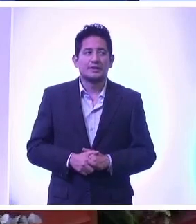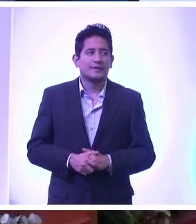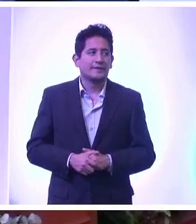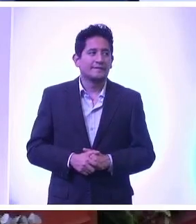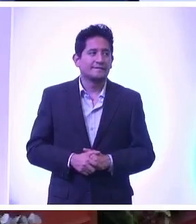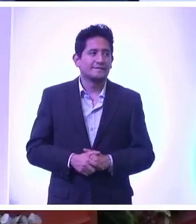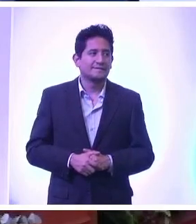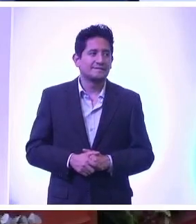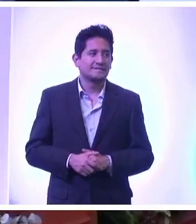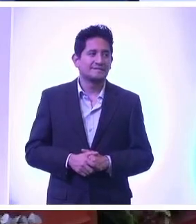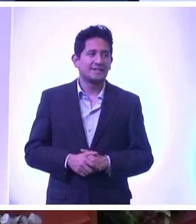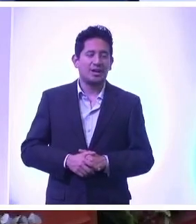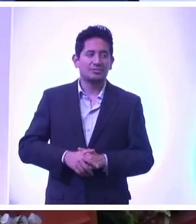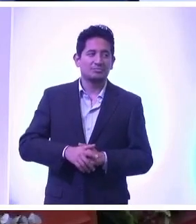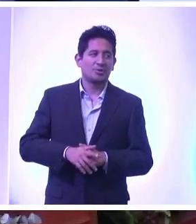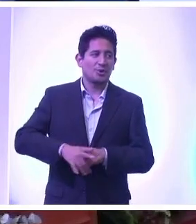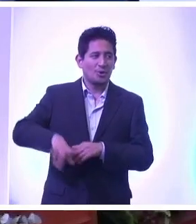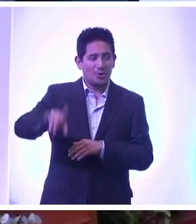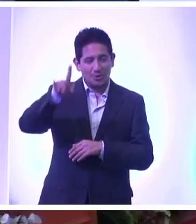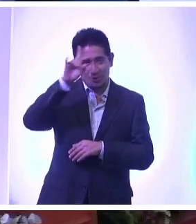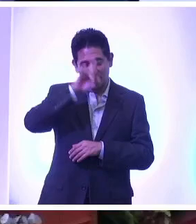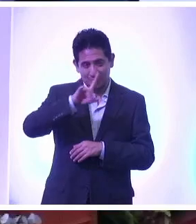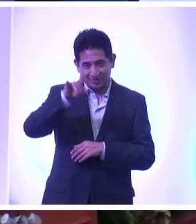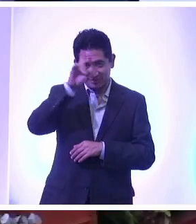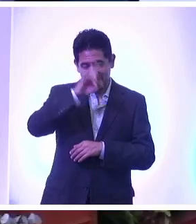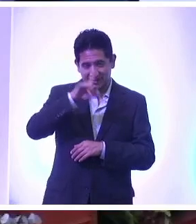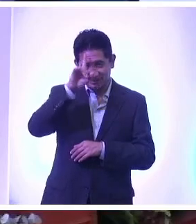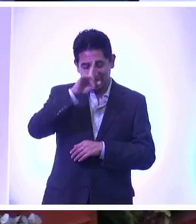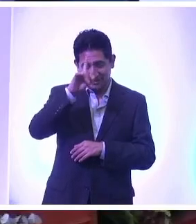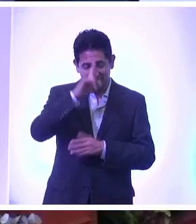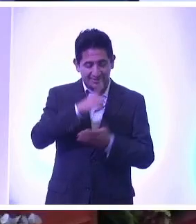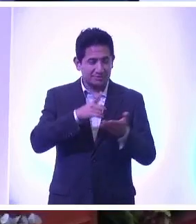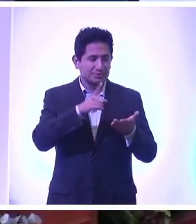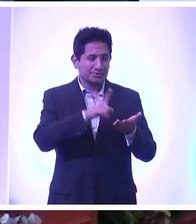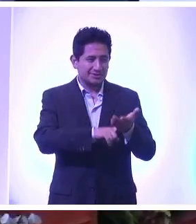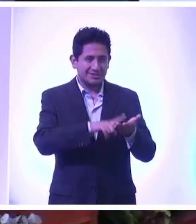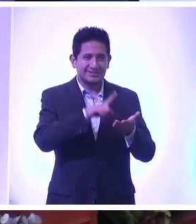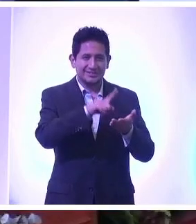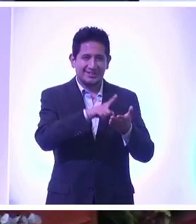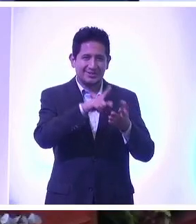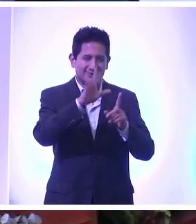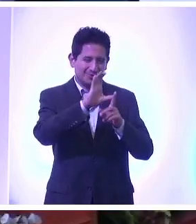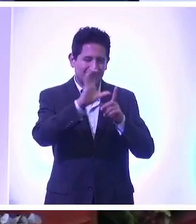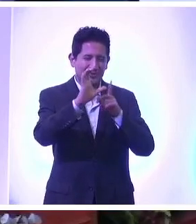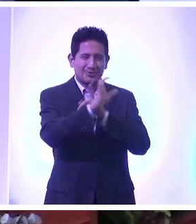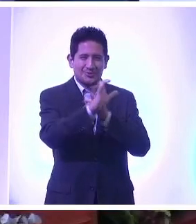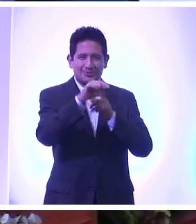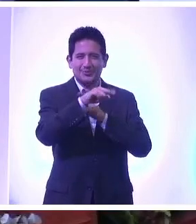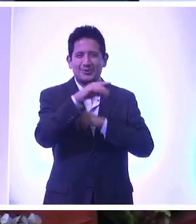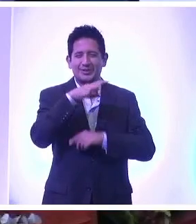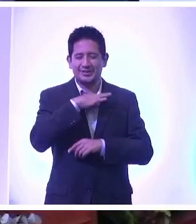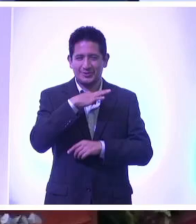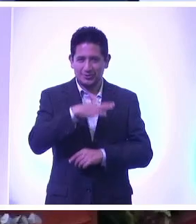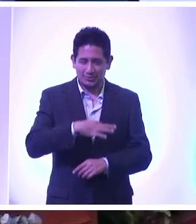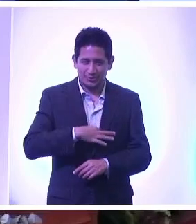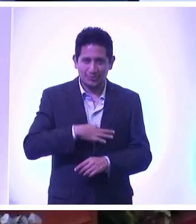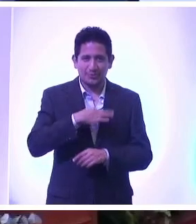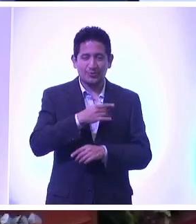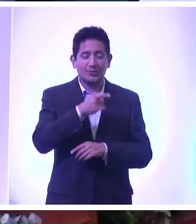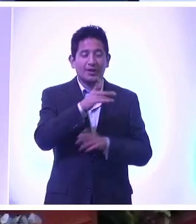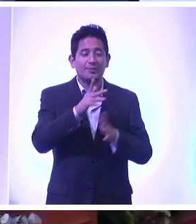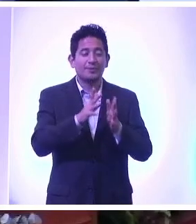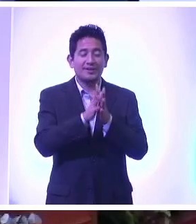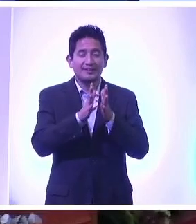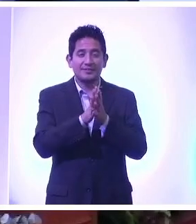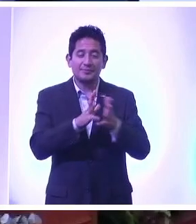e consejero del del Consejo ciudadano de Toluca miembro honorario del insigne colegio de arquitectos mexiquenses